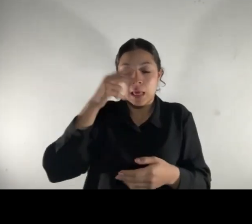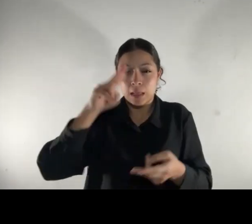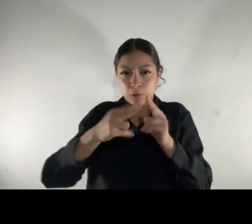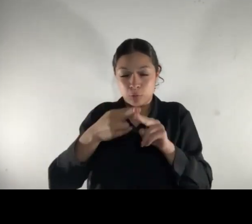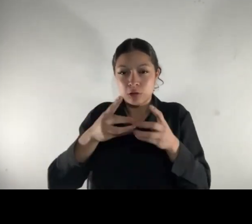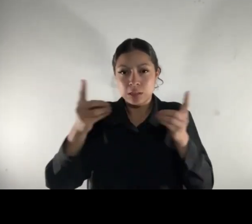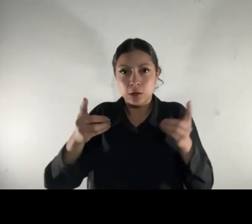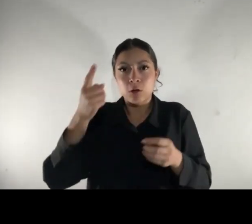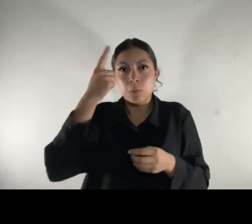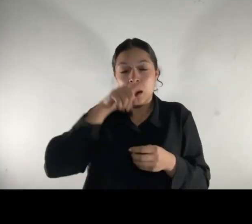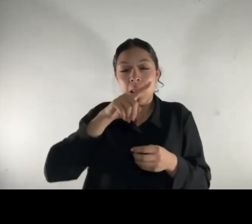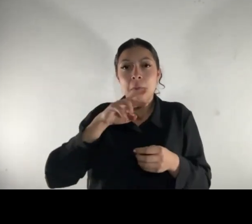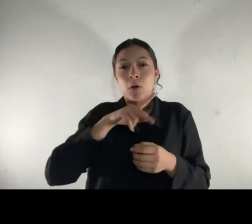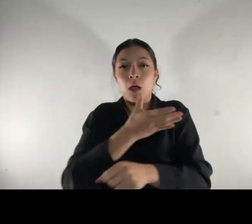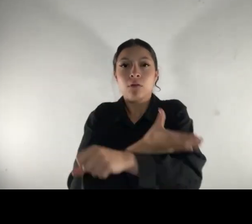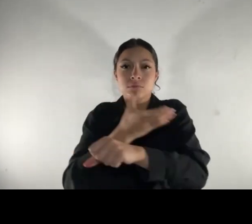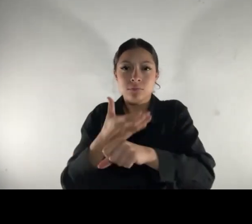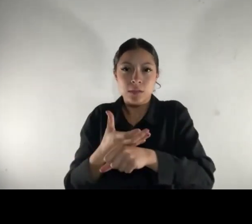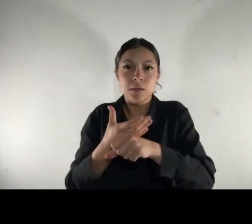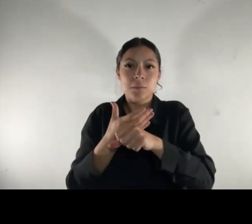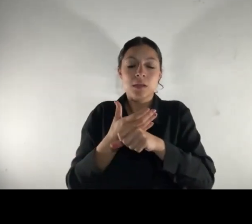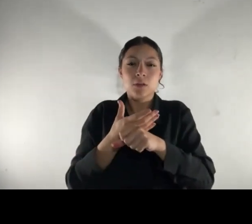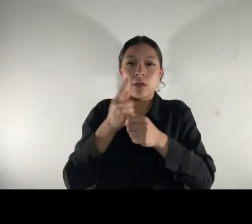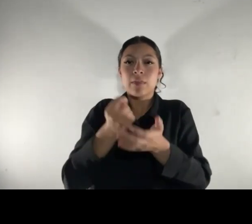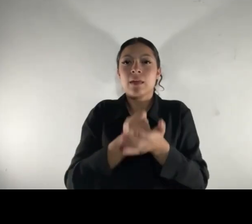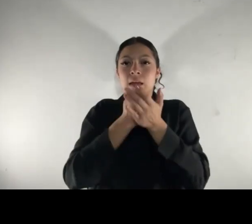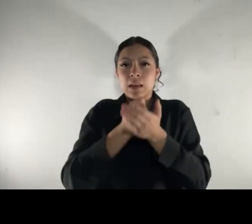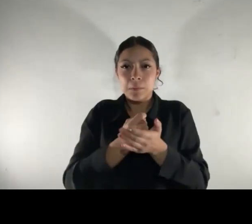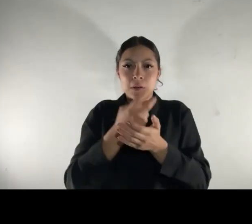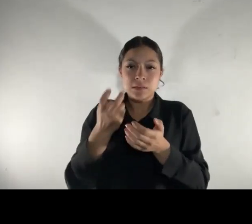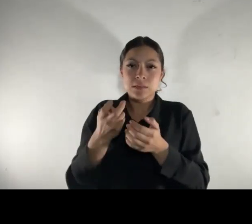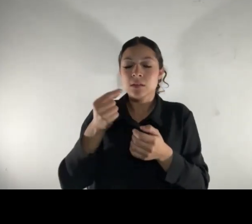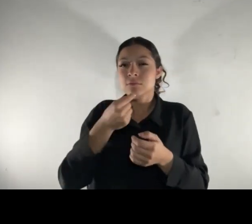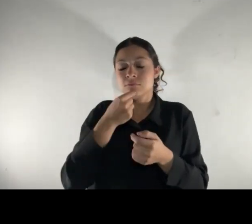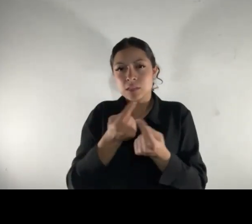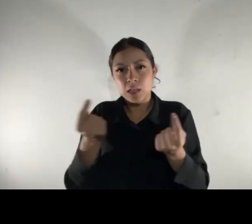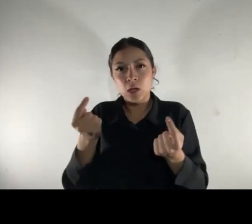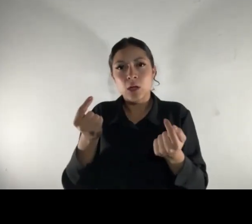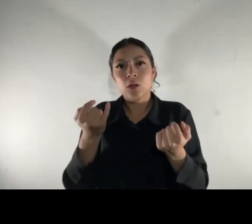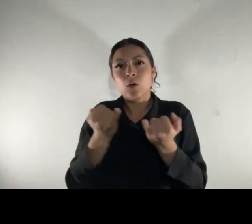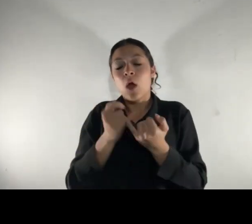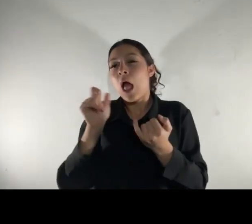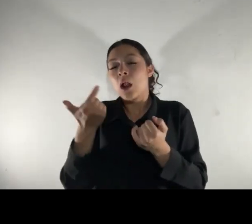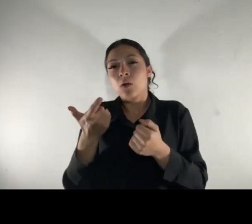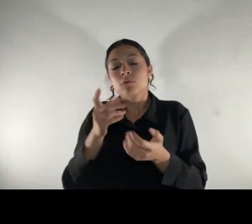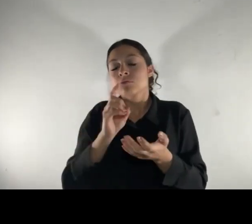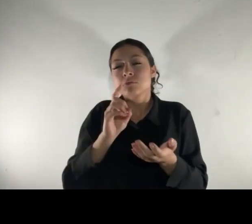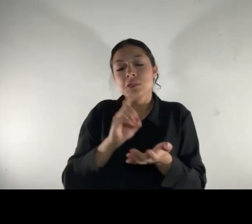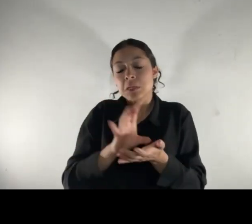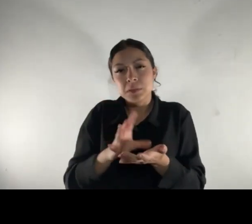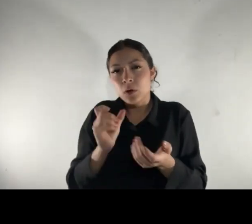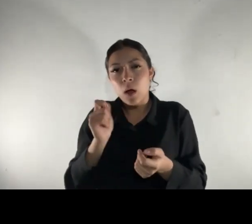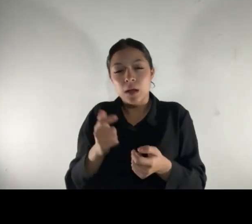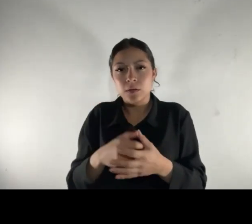acompañamiento terapéutico a chicos con alguna condición. Y importantísimo, pues